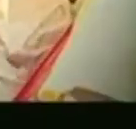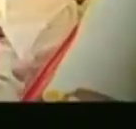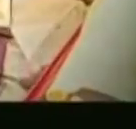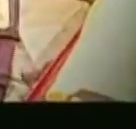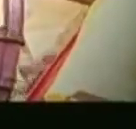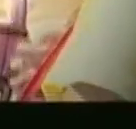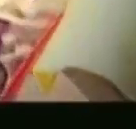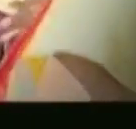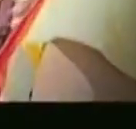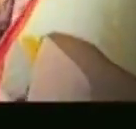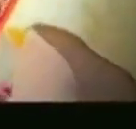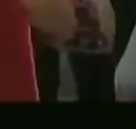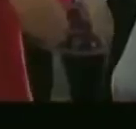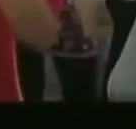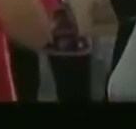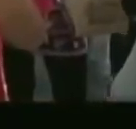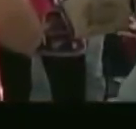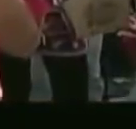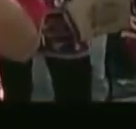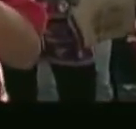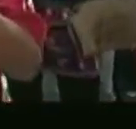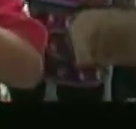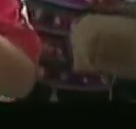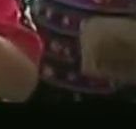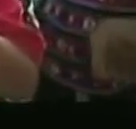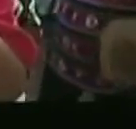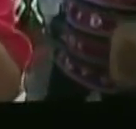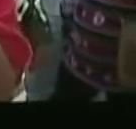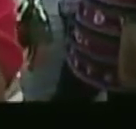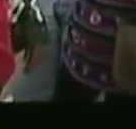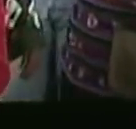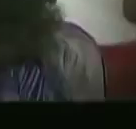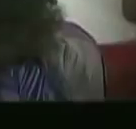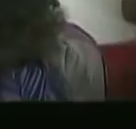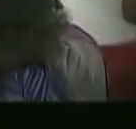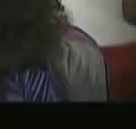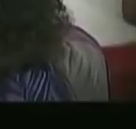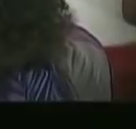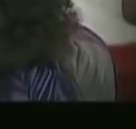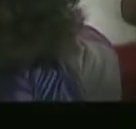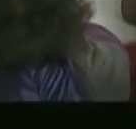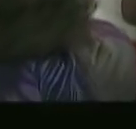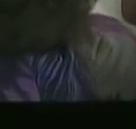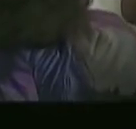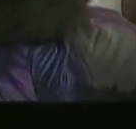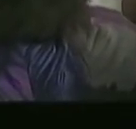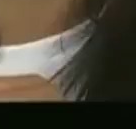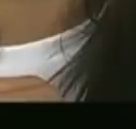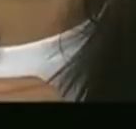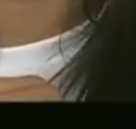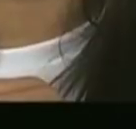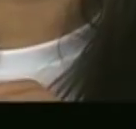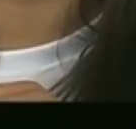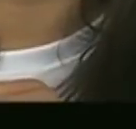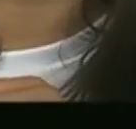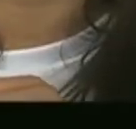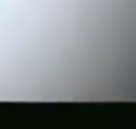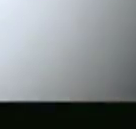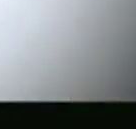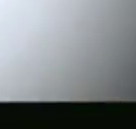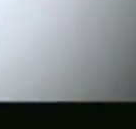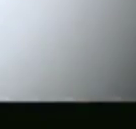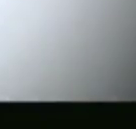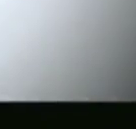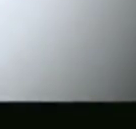logrado, articular a millones de hombres y mujeres para hacer más eficientes